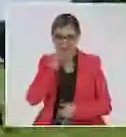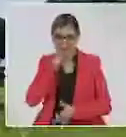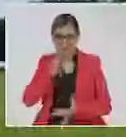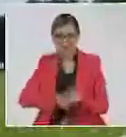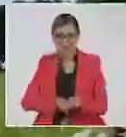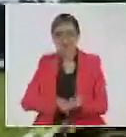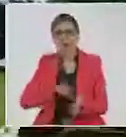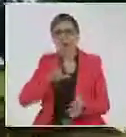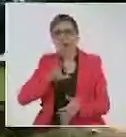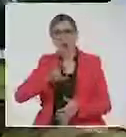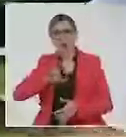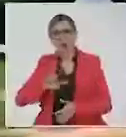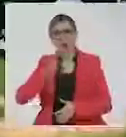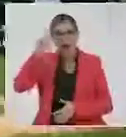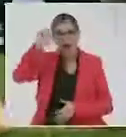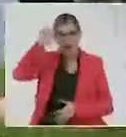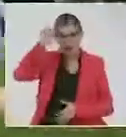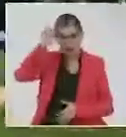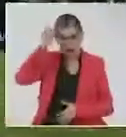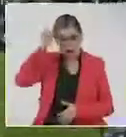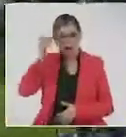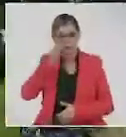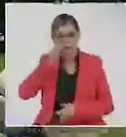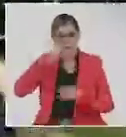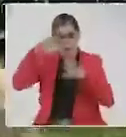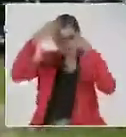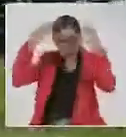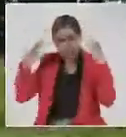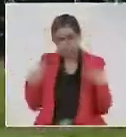de caballo, también hay algunas que son de cola de vaca.